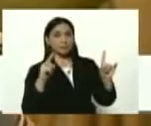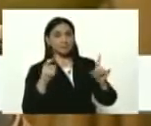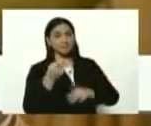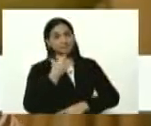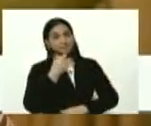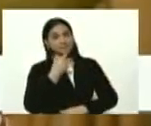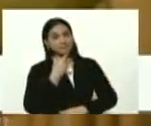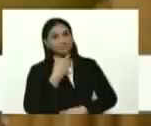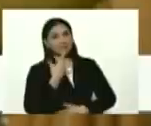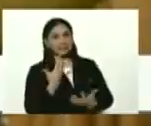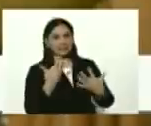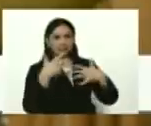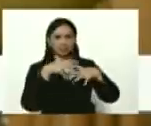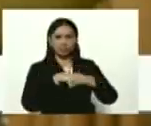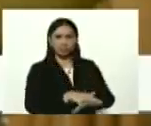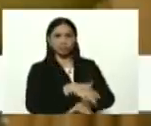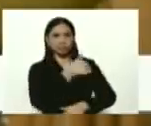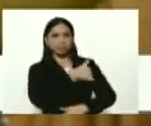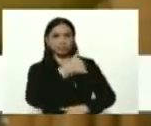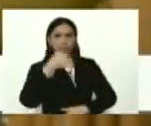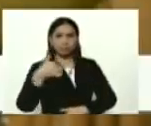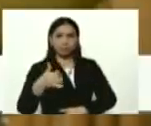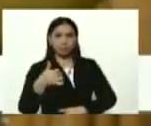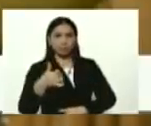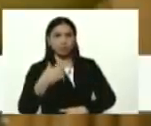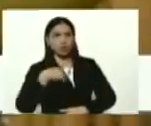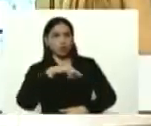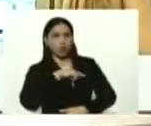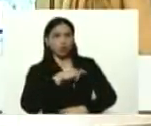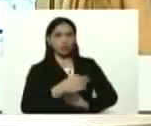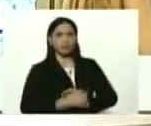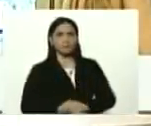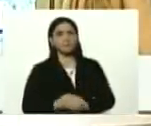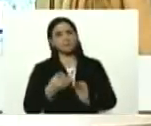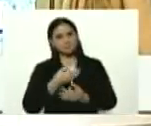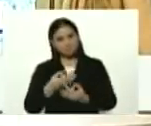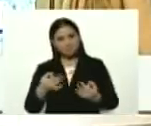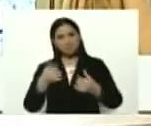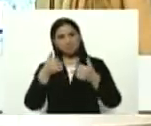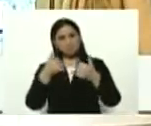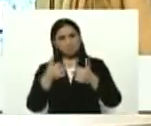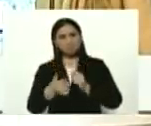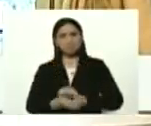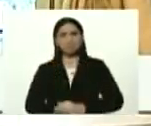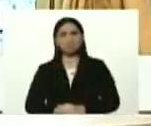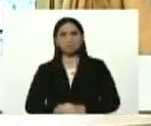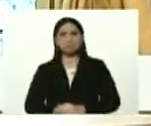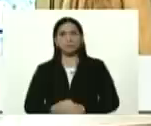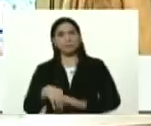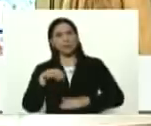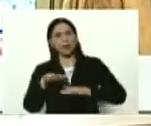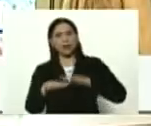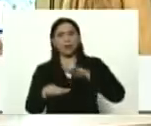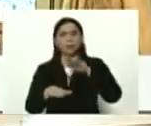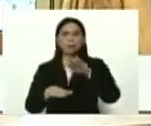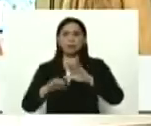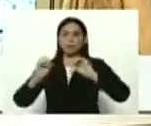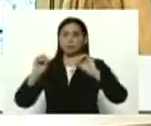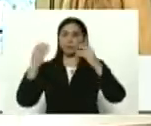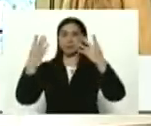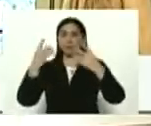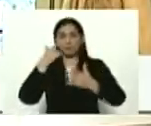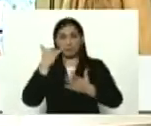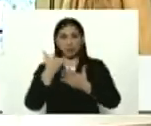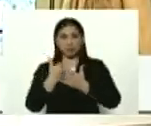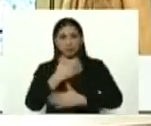medicina integral de cada uno de nosotros. Correcto, muy bien. Avanzar y vencer. Fíjense,